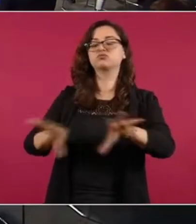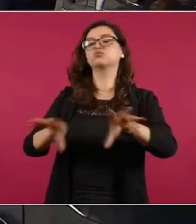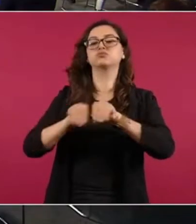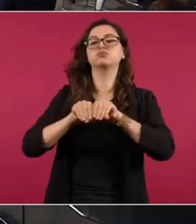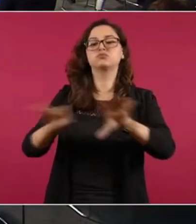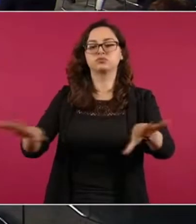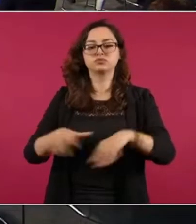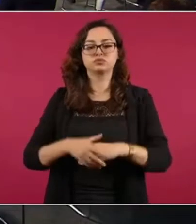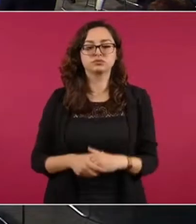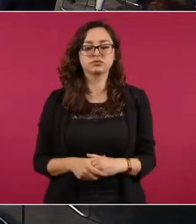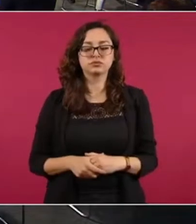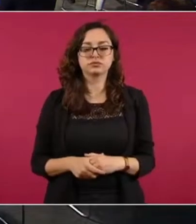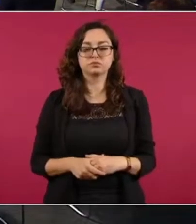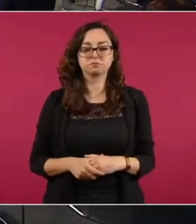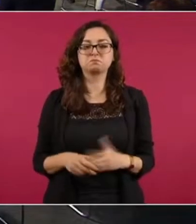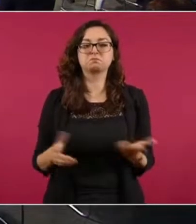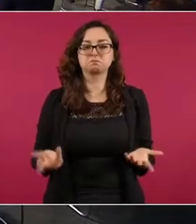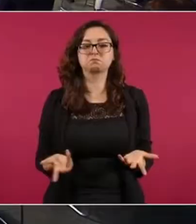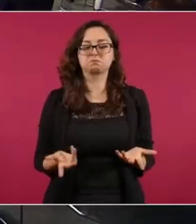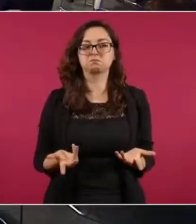Twitter es